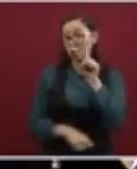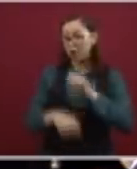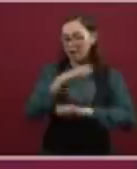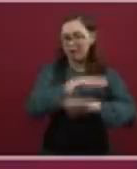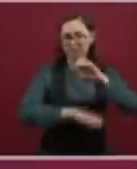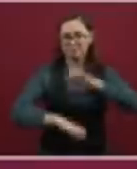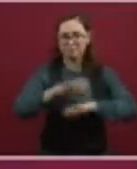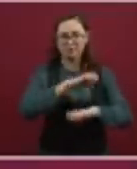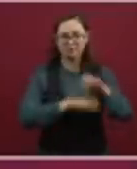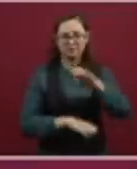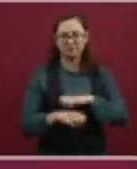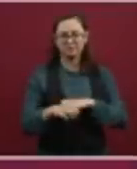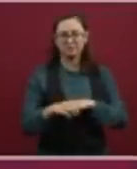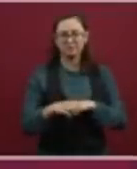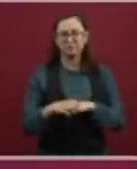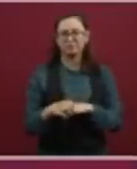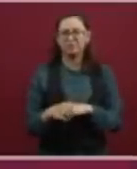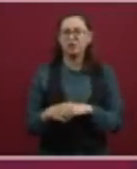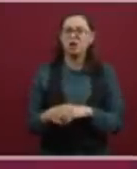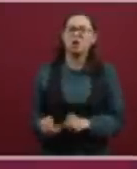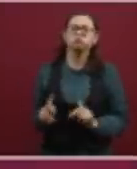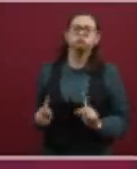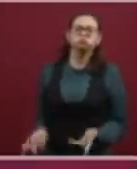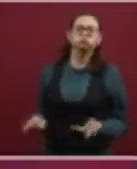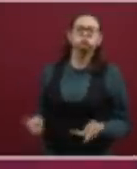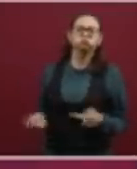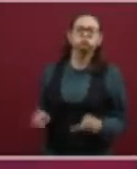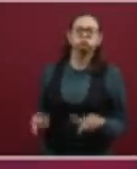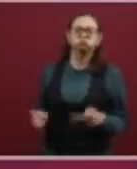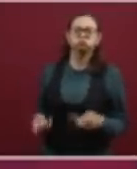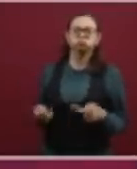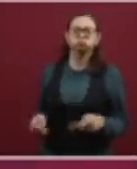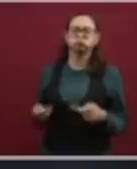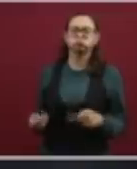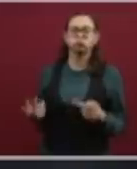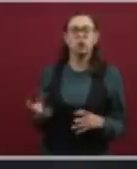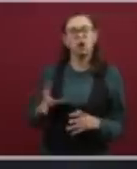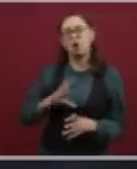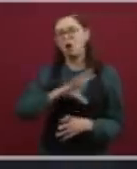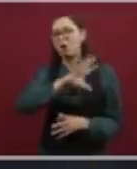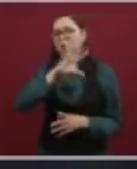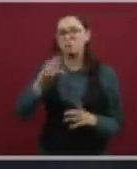una empresa vendió la mitad de toda la medicina